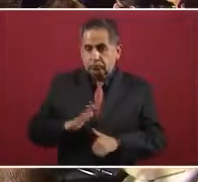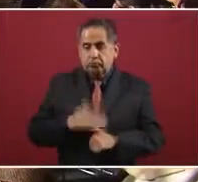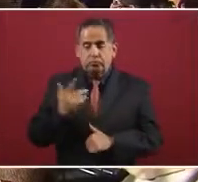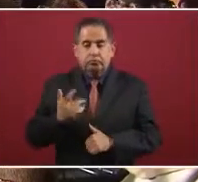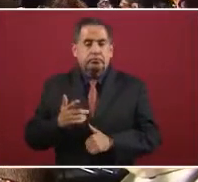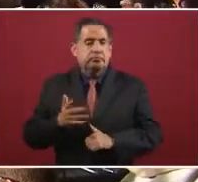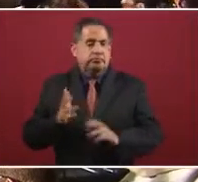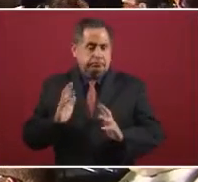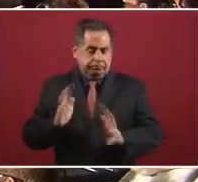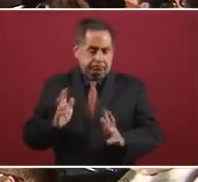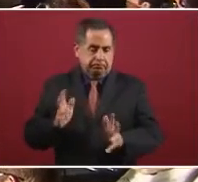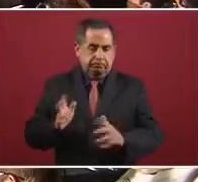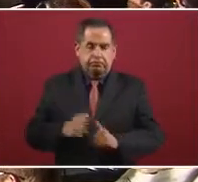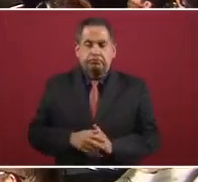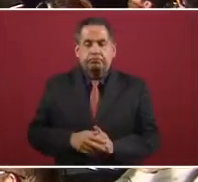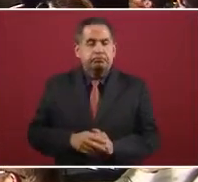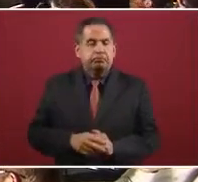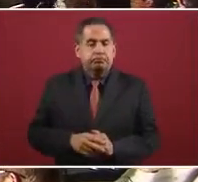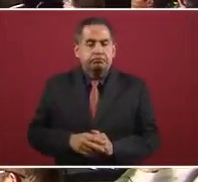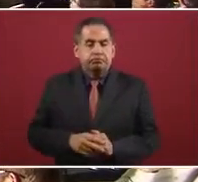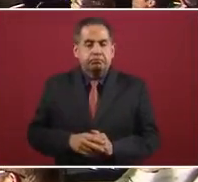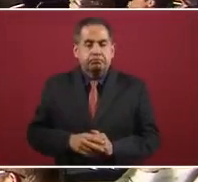ya